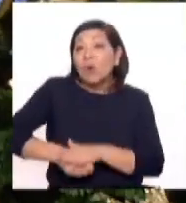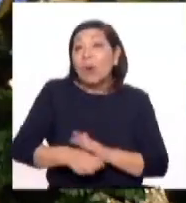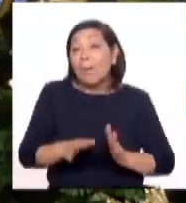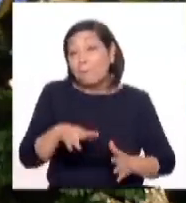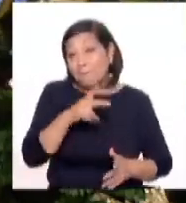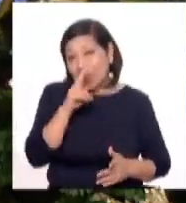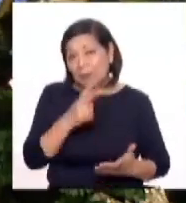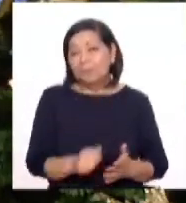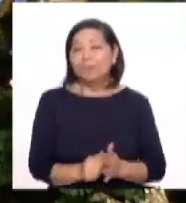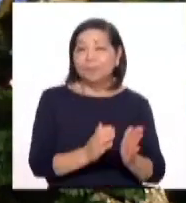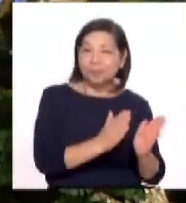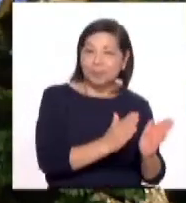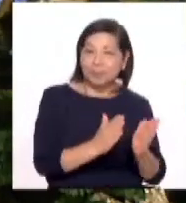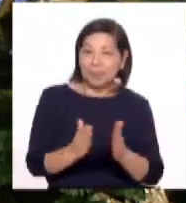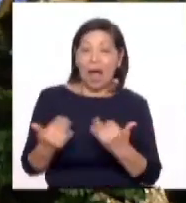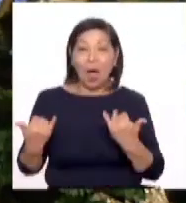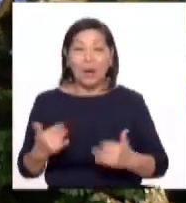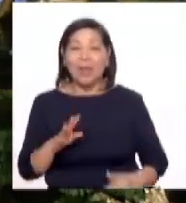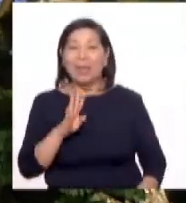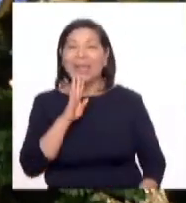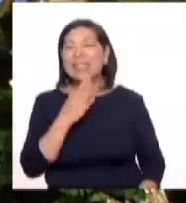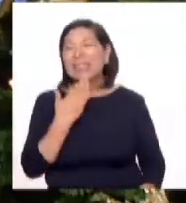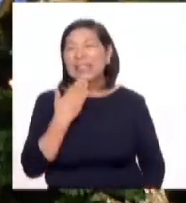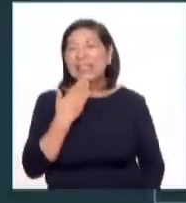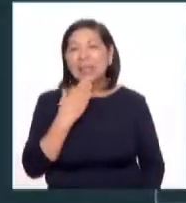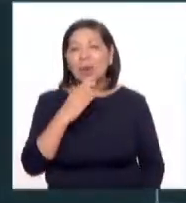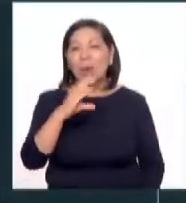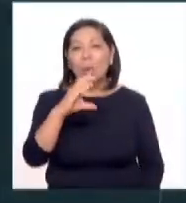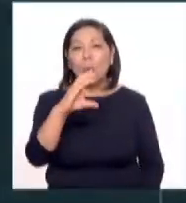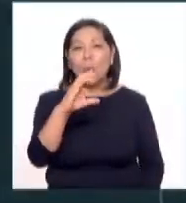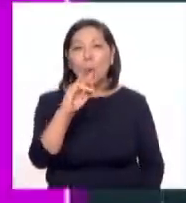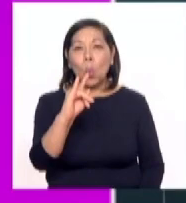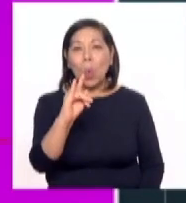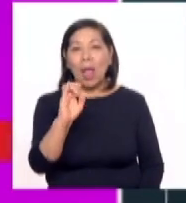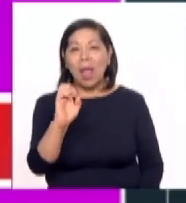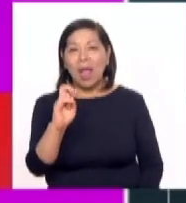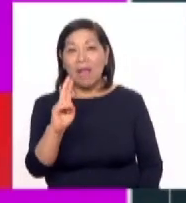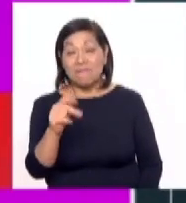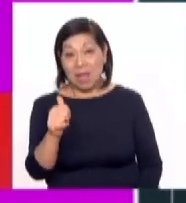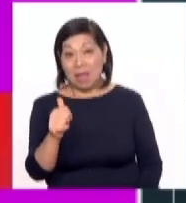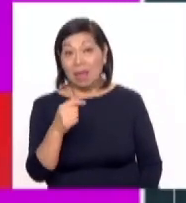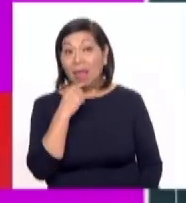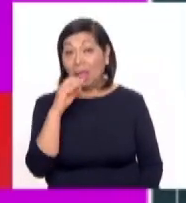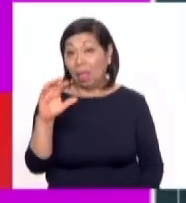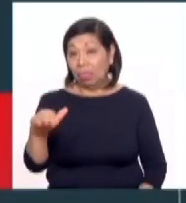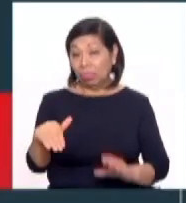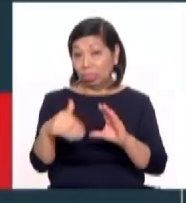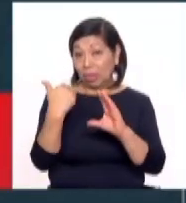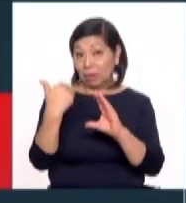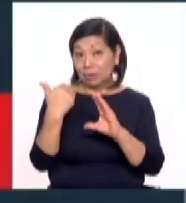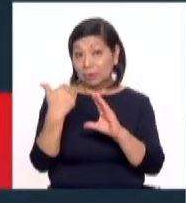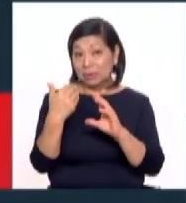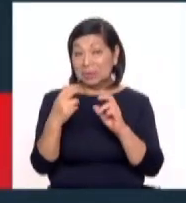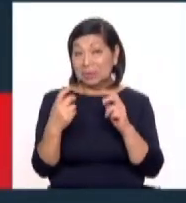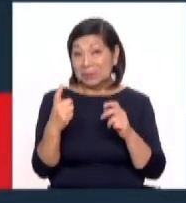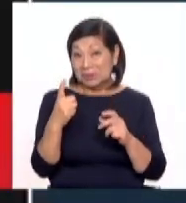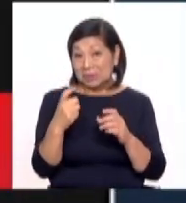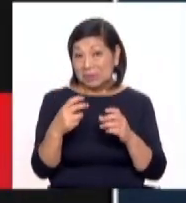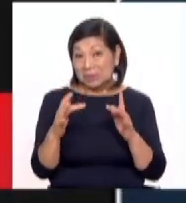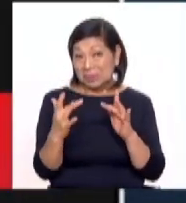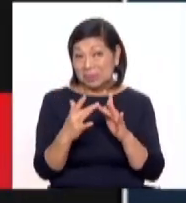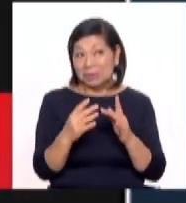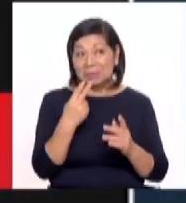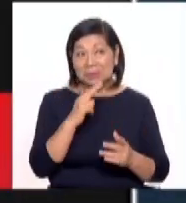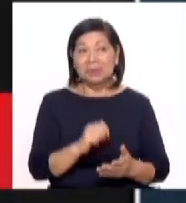Ahora hablemos de Cristian Cueva. Precisamente, Aladino es noticia. El fin de semana hizo publicaciones en sus redes sociales